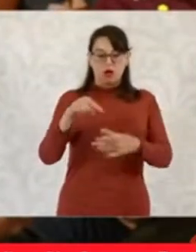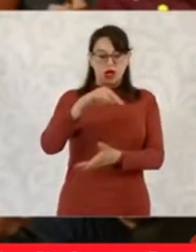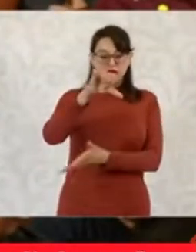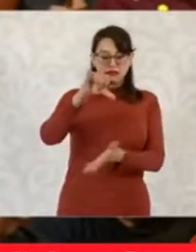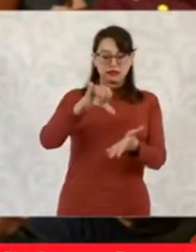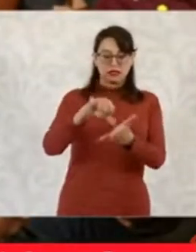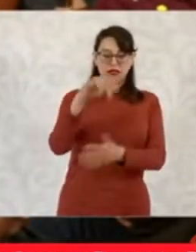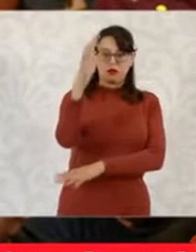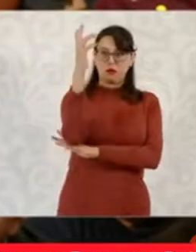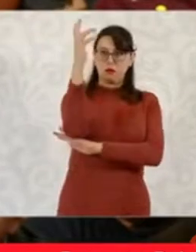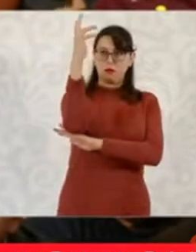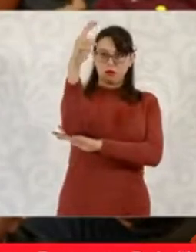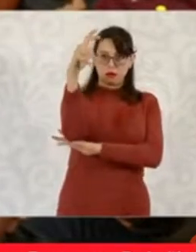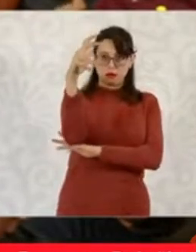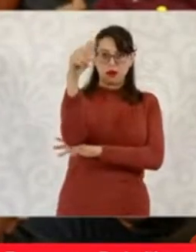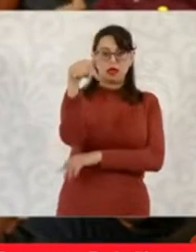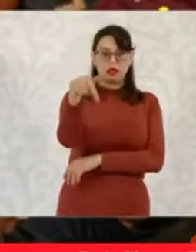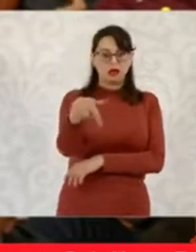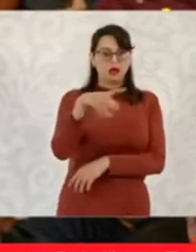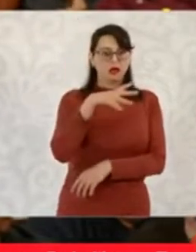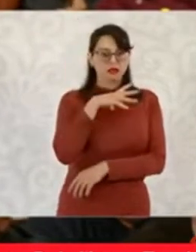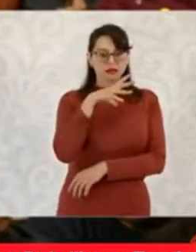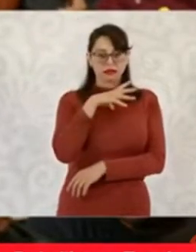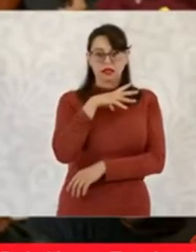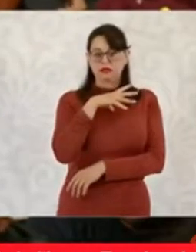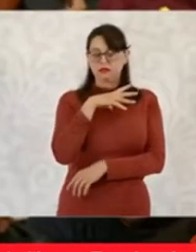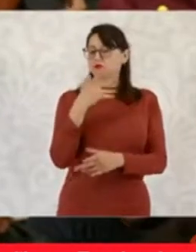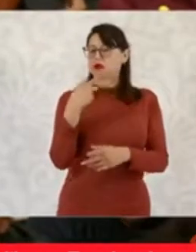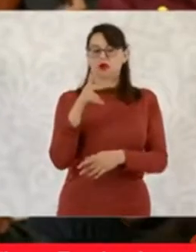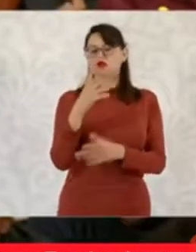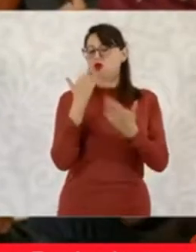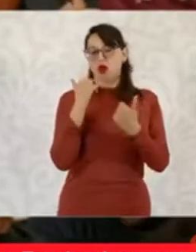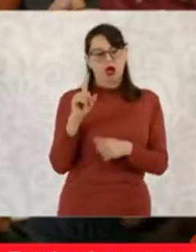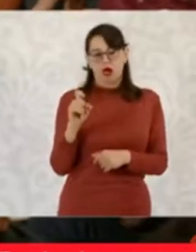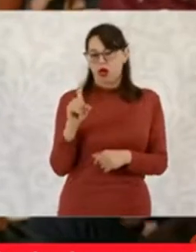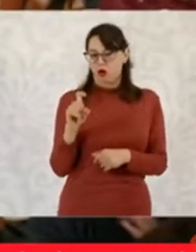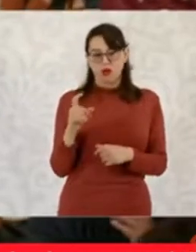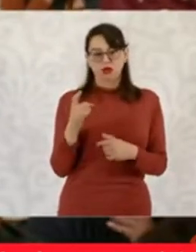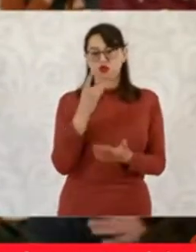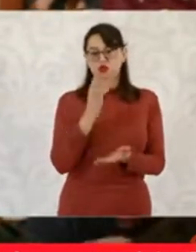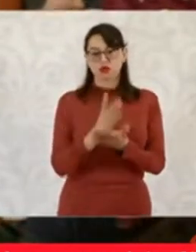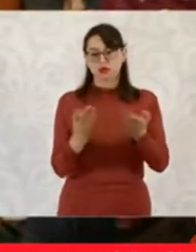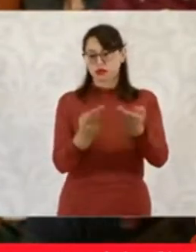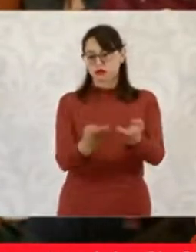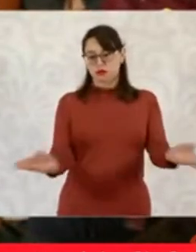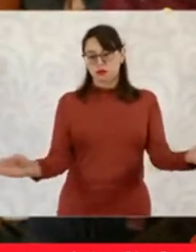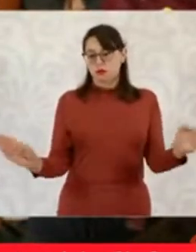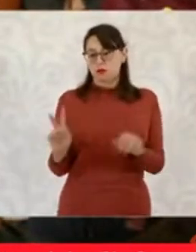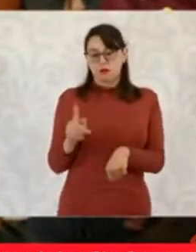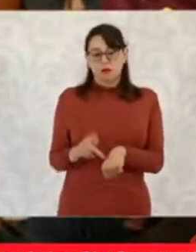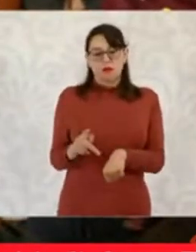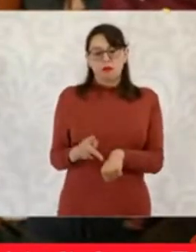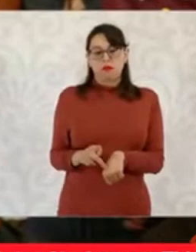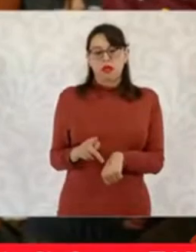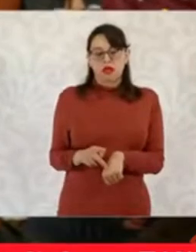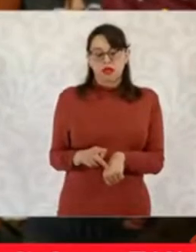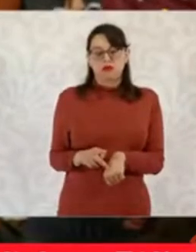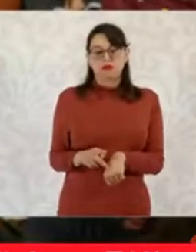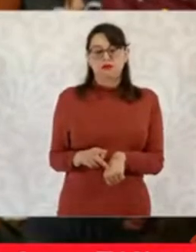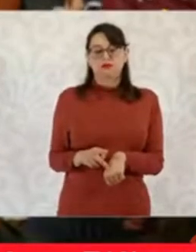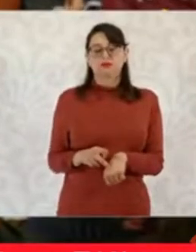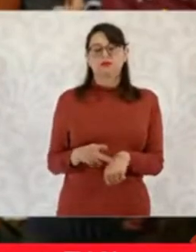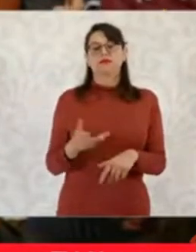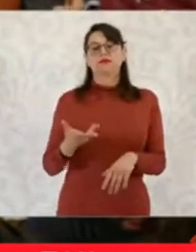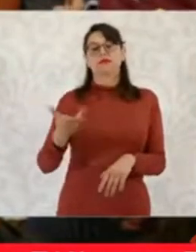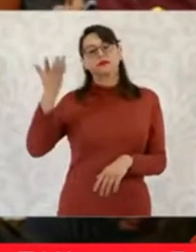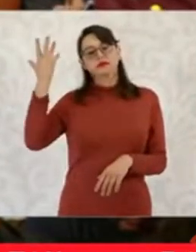en ese estanque, estructura de piedra, está vacío, eso es lo que aparenta que es un estanque o fue un estanque